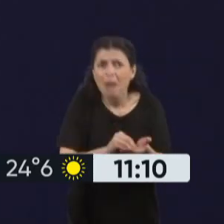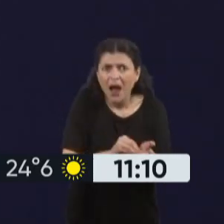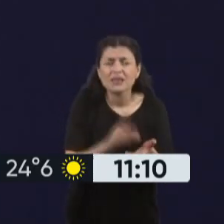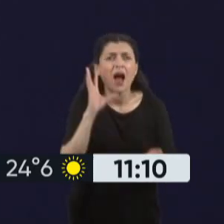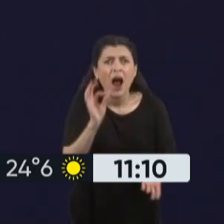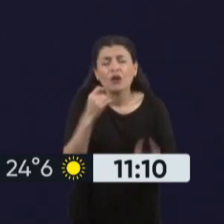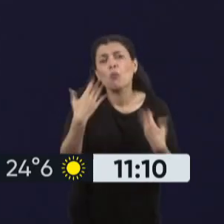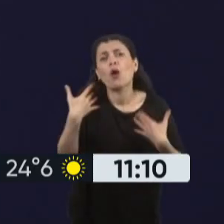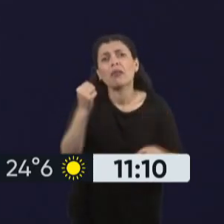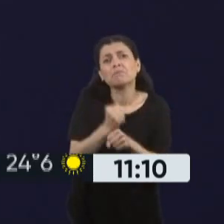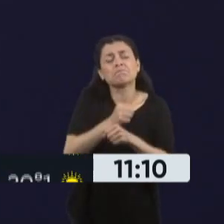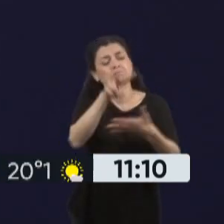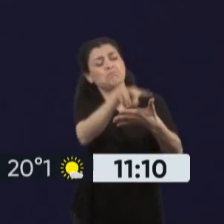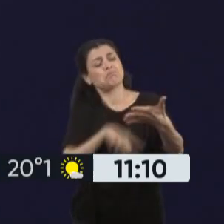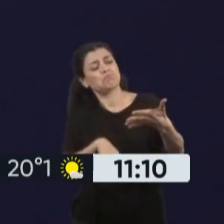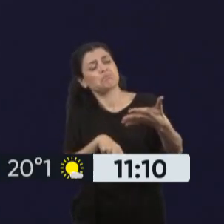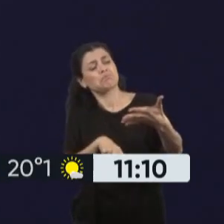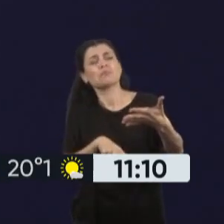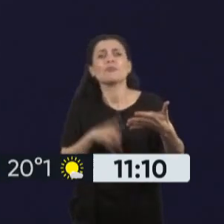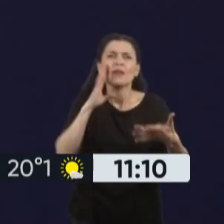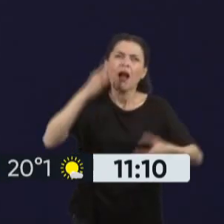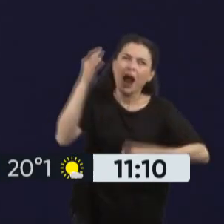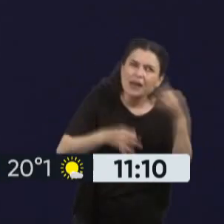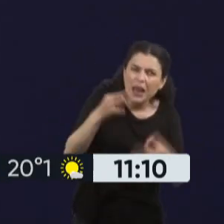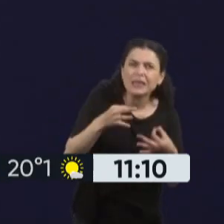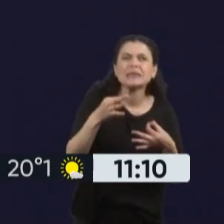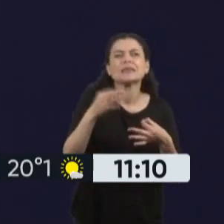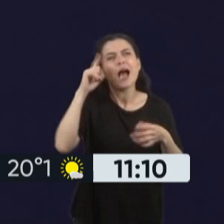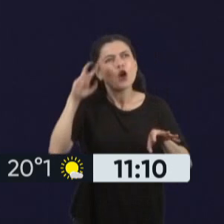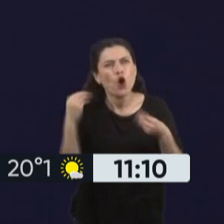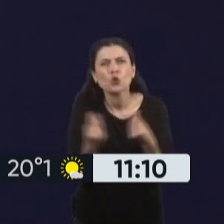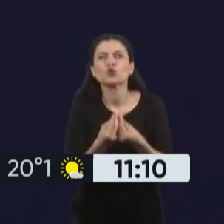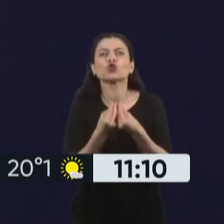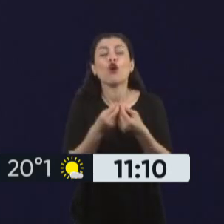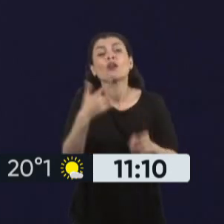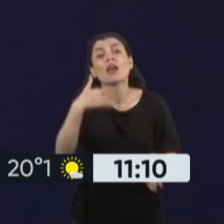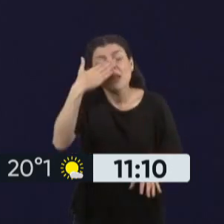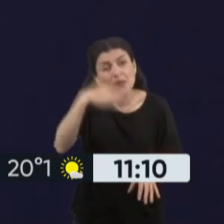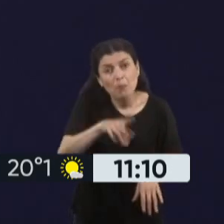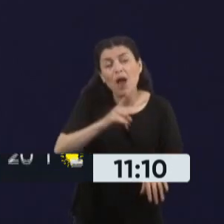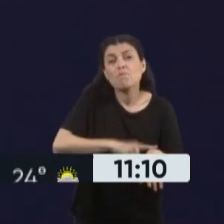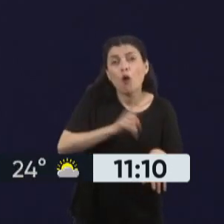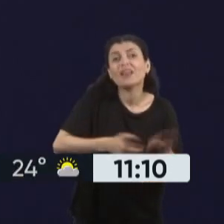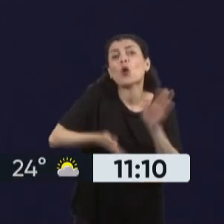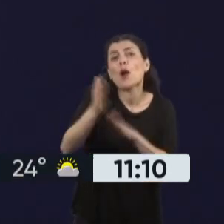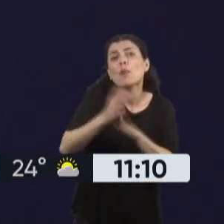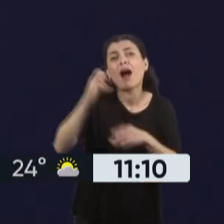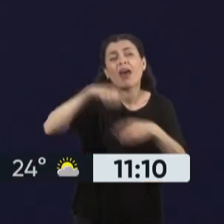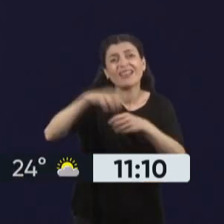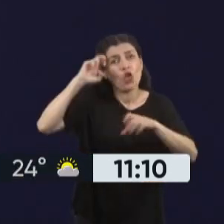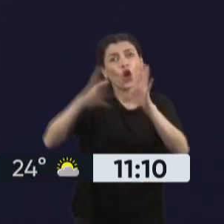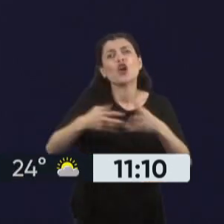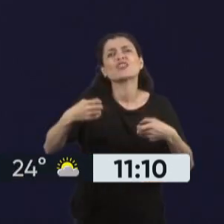poder leerlo, analizarlo, sacar sus conclusiones y en tal caso prepararse para el debate que se